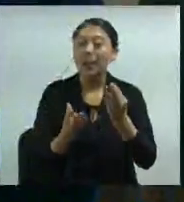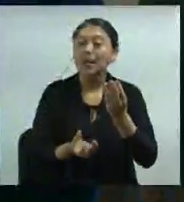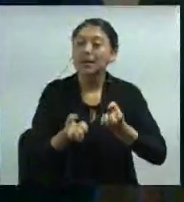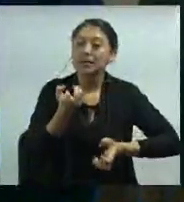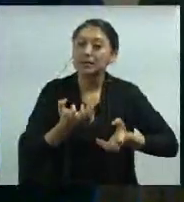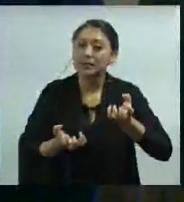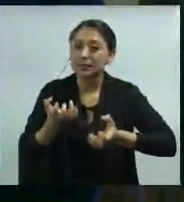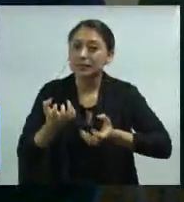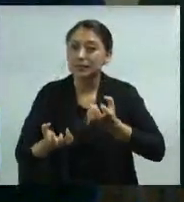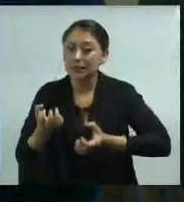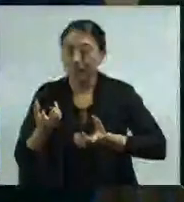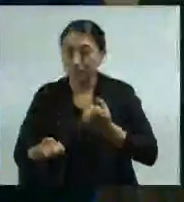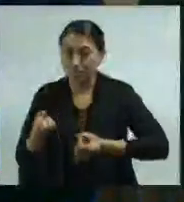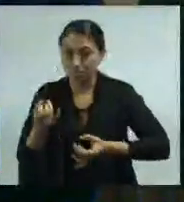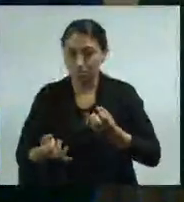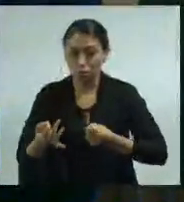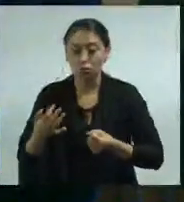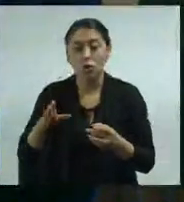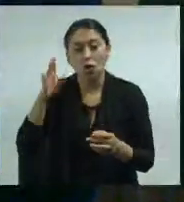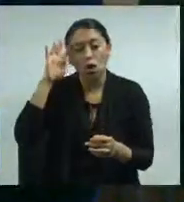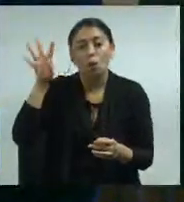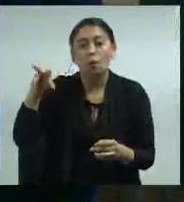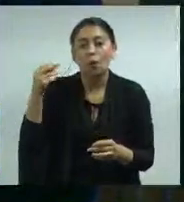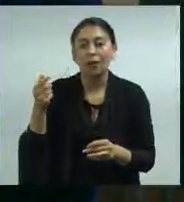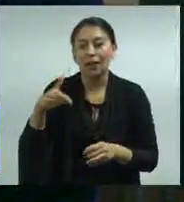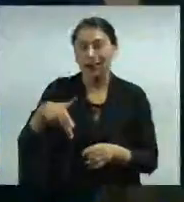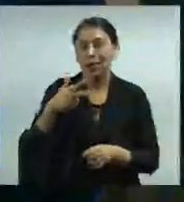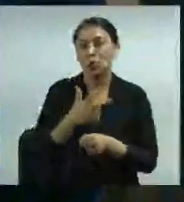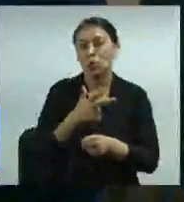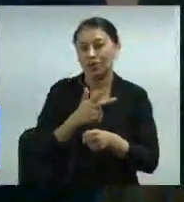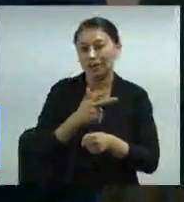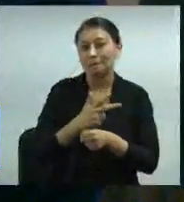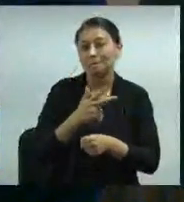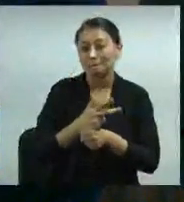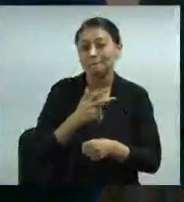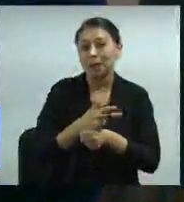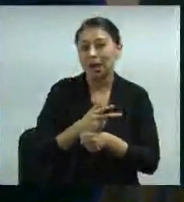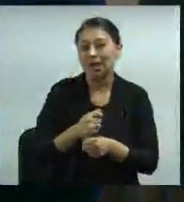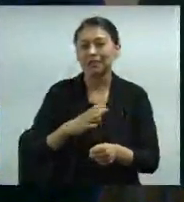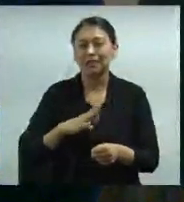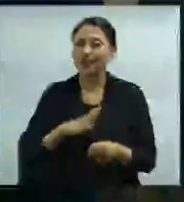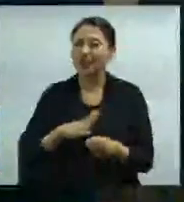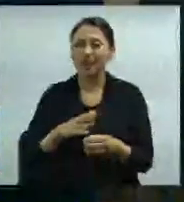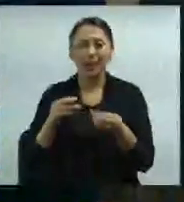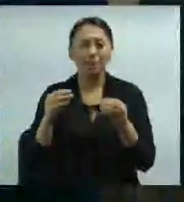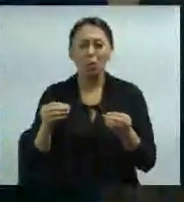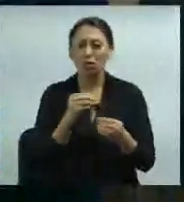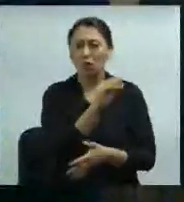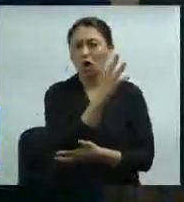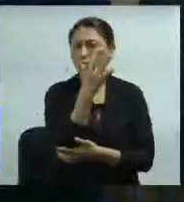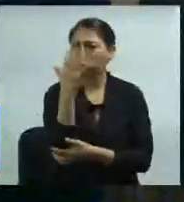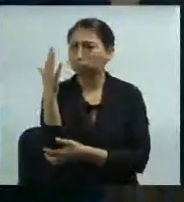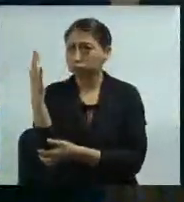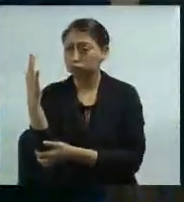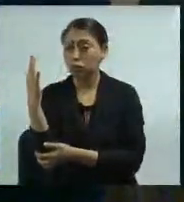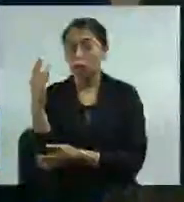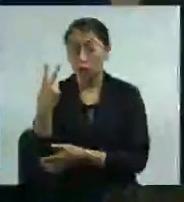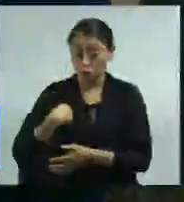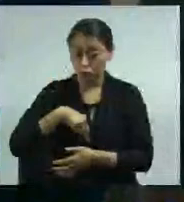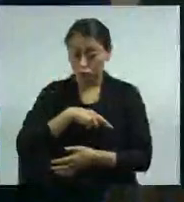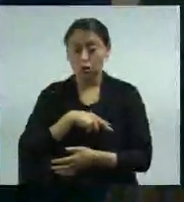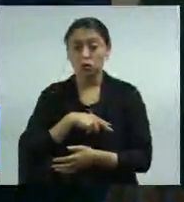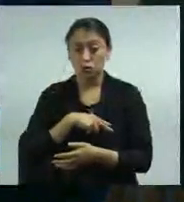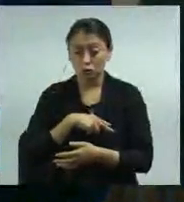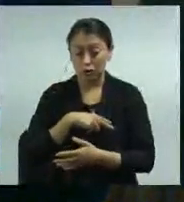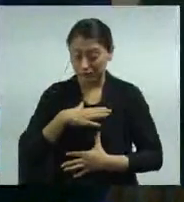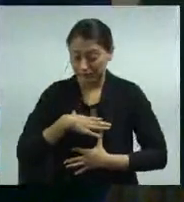en consideración que Guatemala es el país de la eterna primavera. A nosotros nos interesa mucho nuestros bosques,